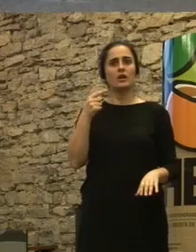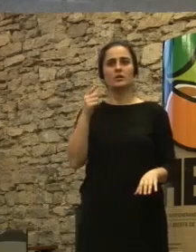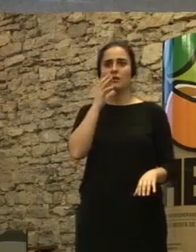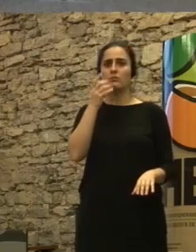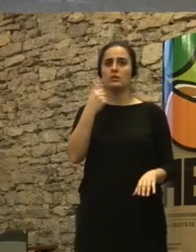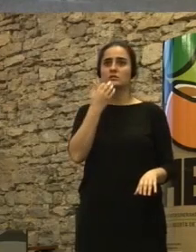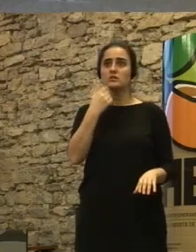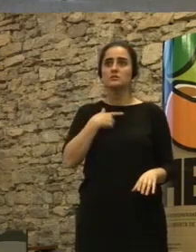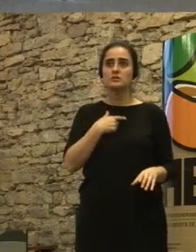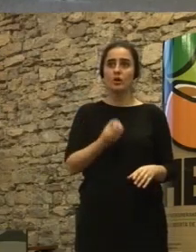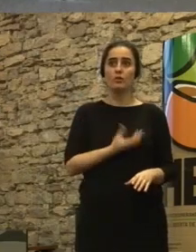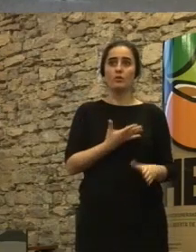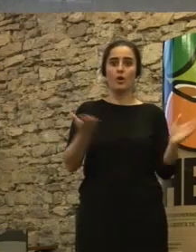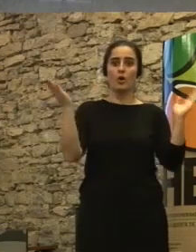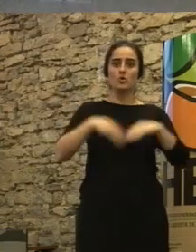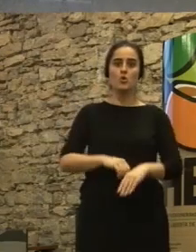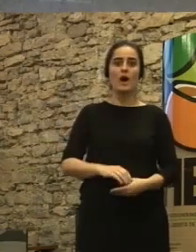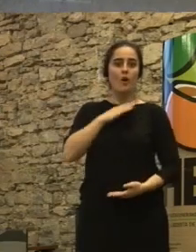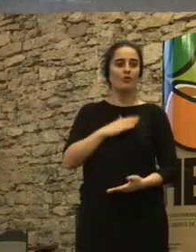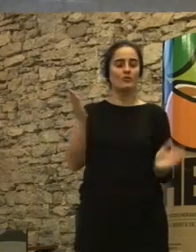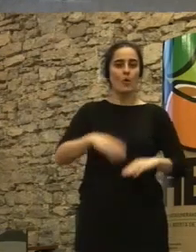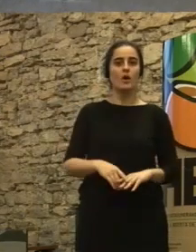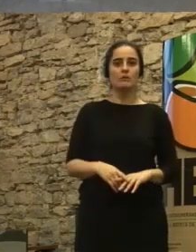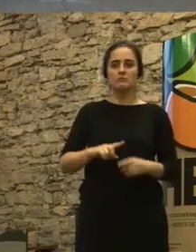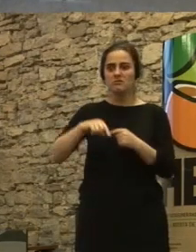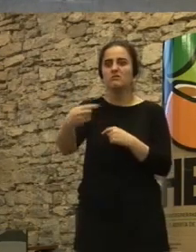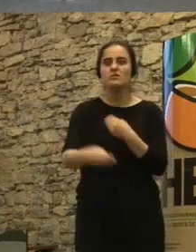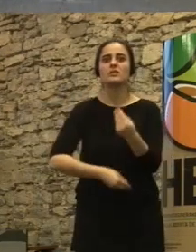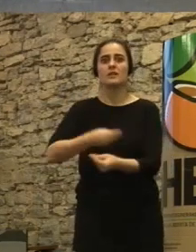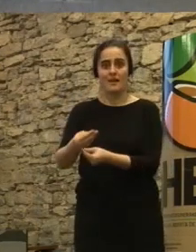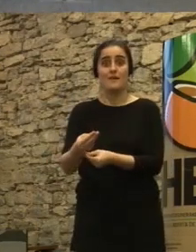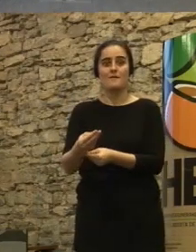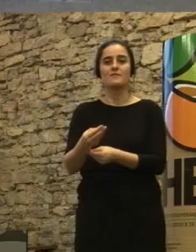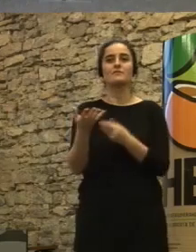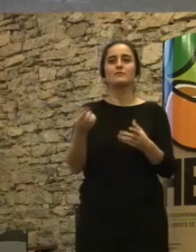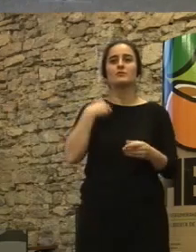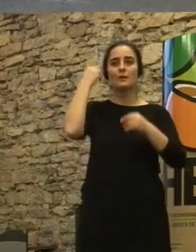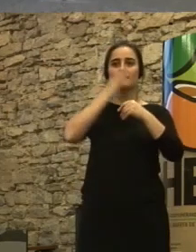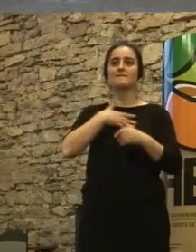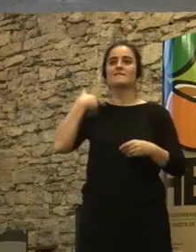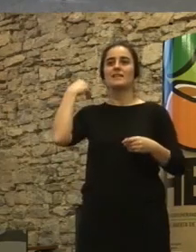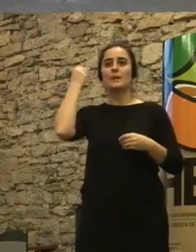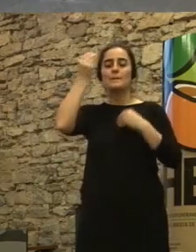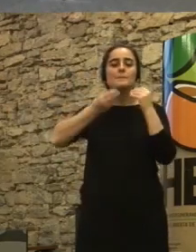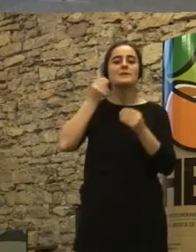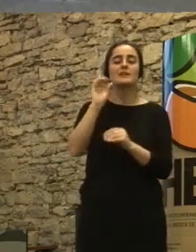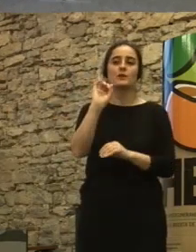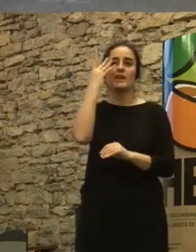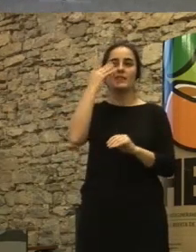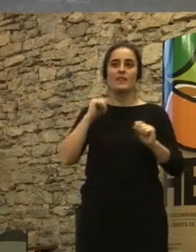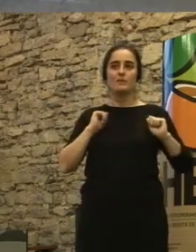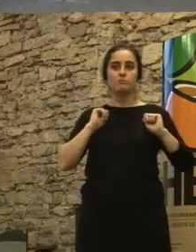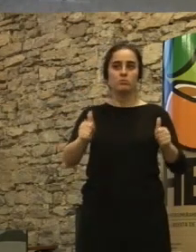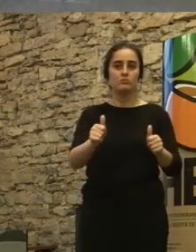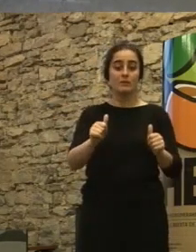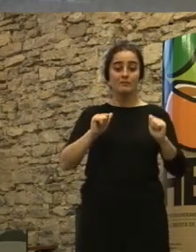hacer. ¿Vale? Yo creo que no es así. Me gusta pensar que la idea del emprendimiento se pone en marcha cuando algo nos